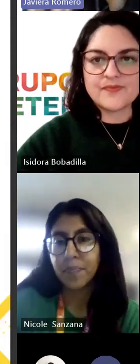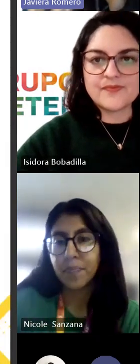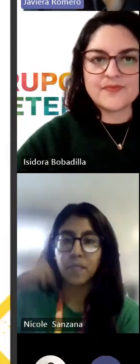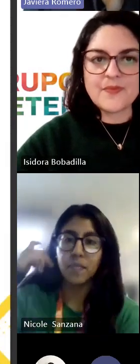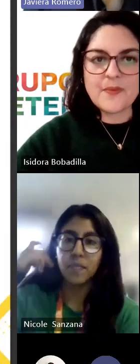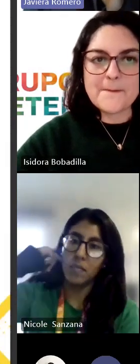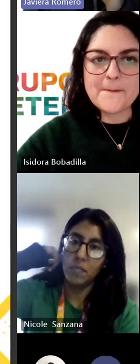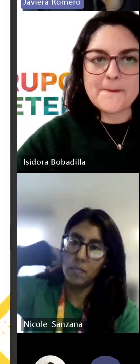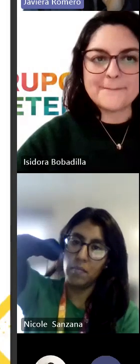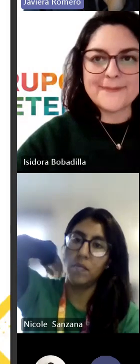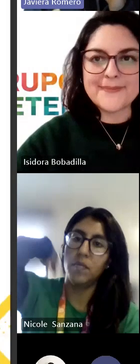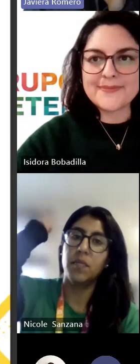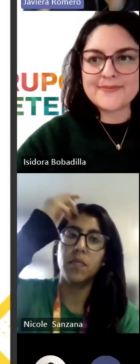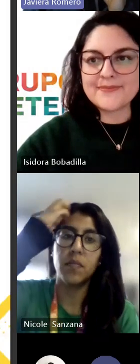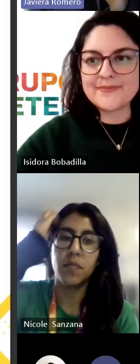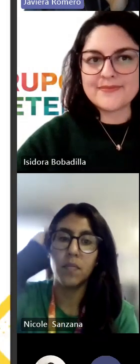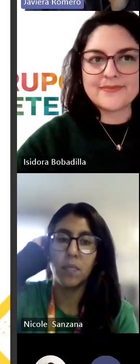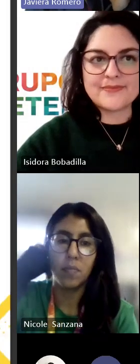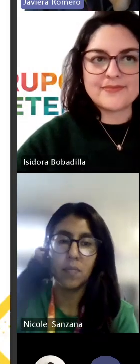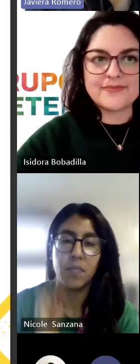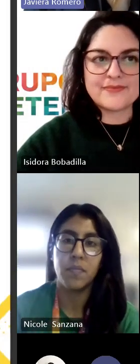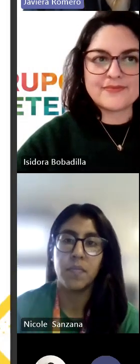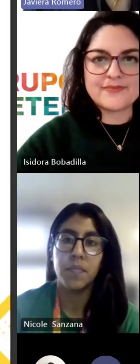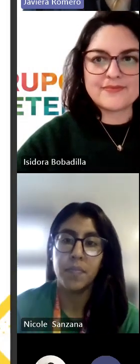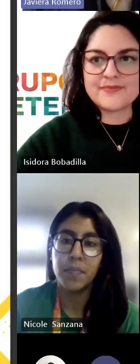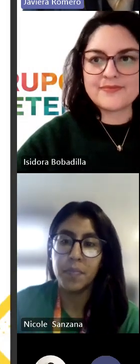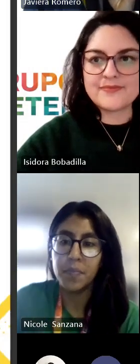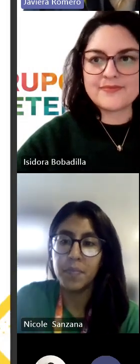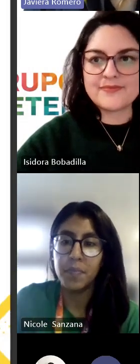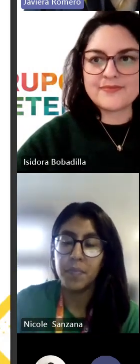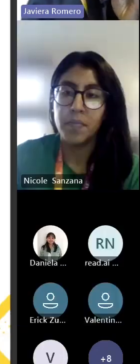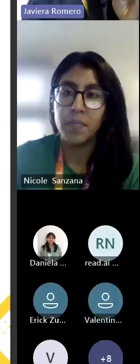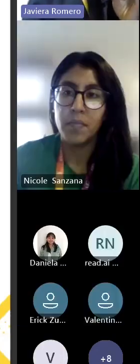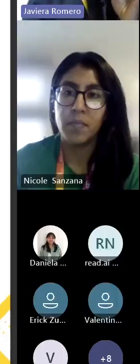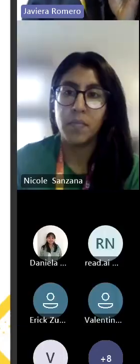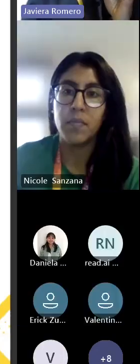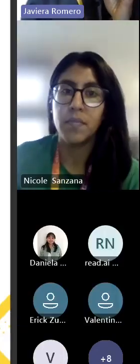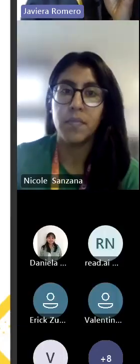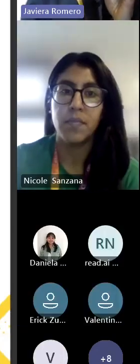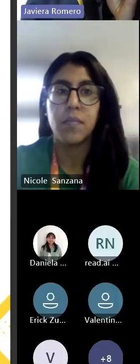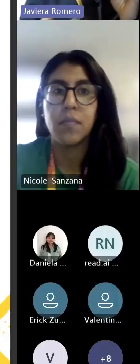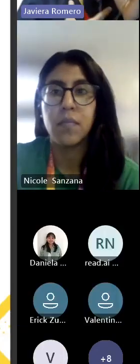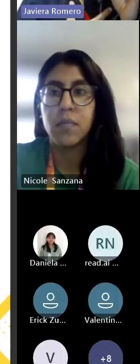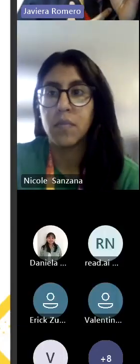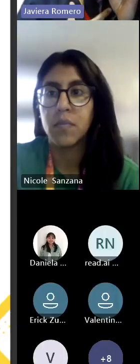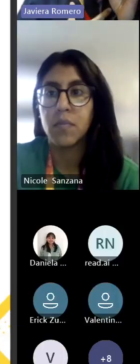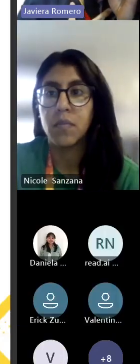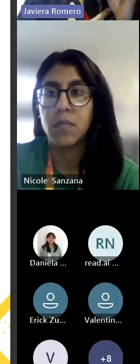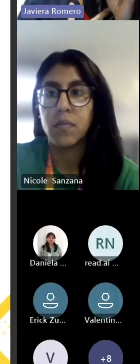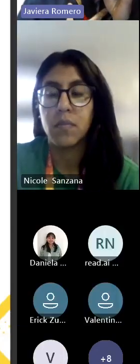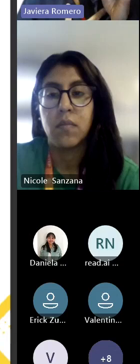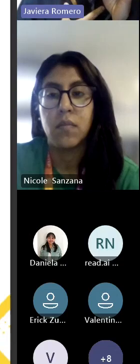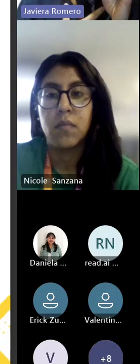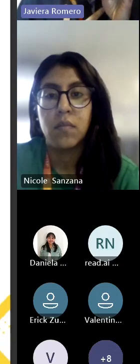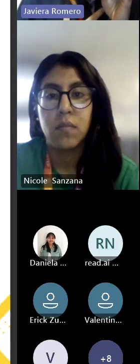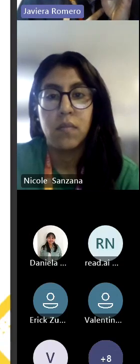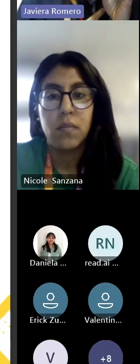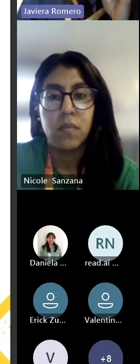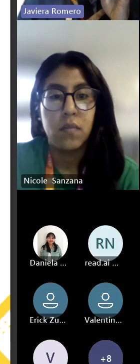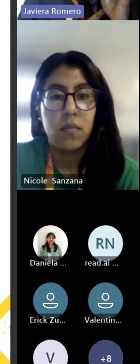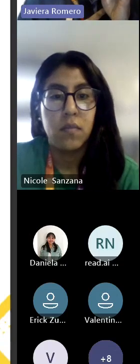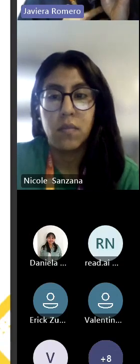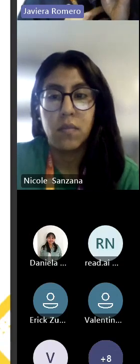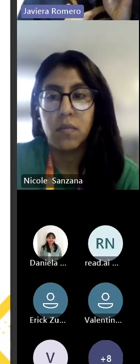de desesperación o de no existir razones ya para vivir, si habla o escribe sobre la sensación de sentirse atrapado,